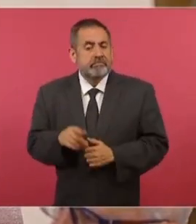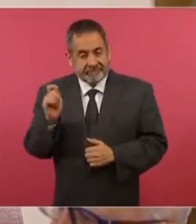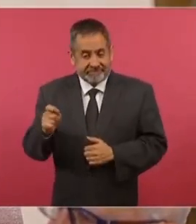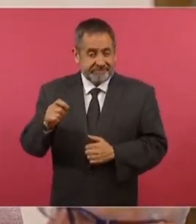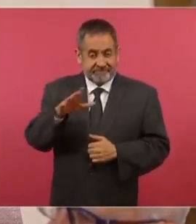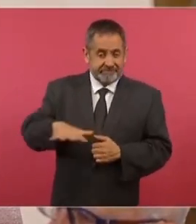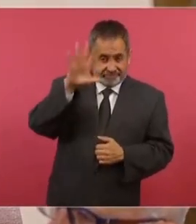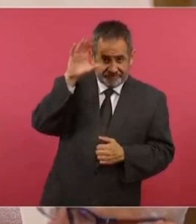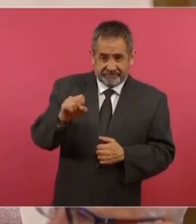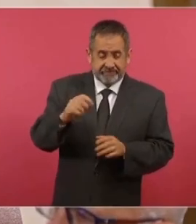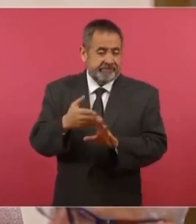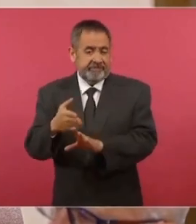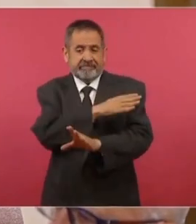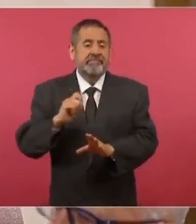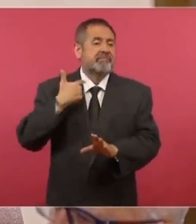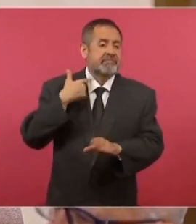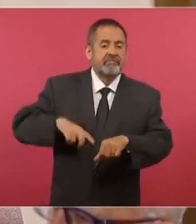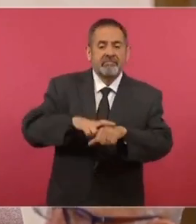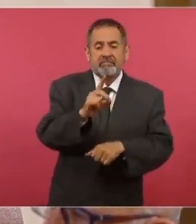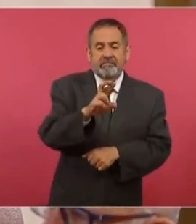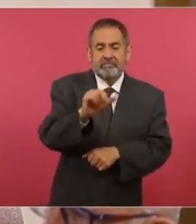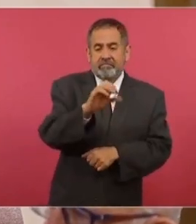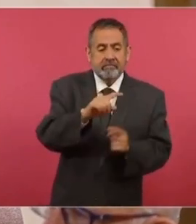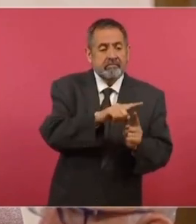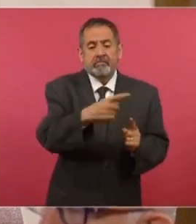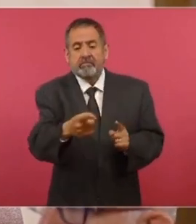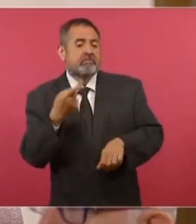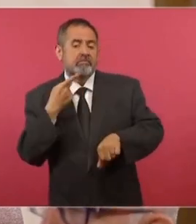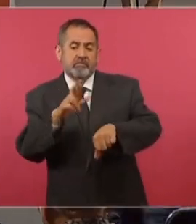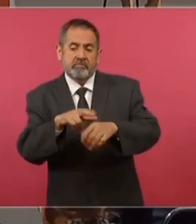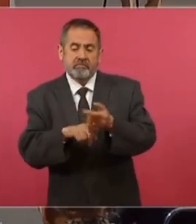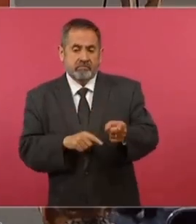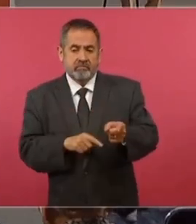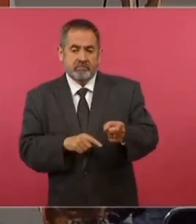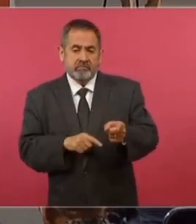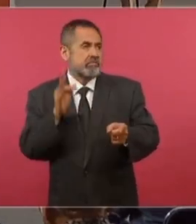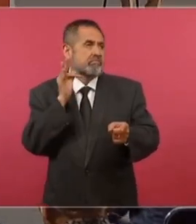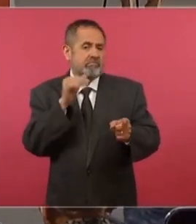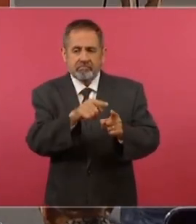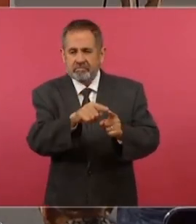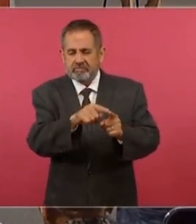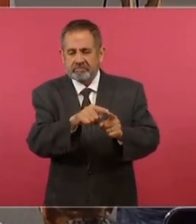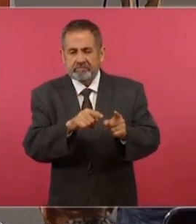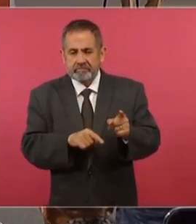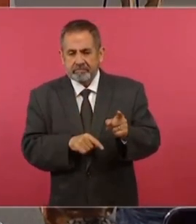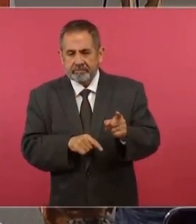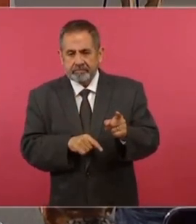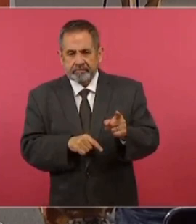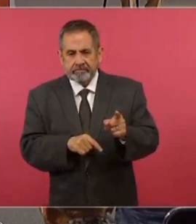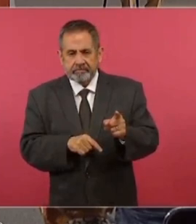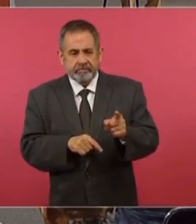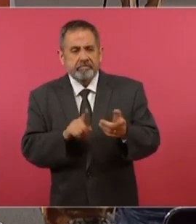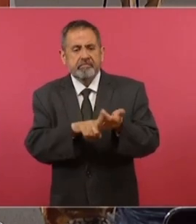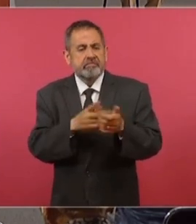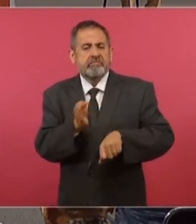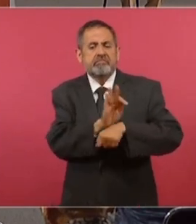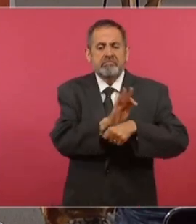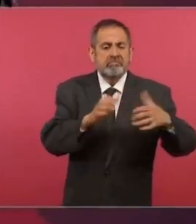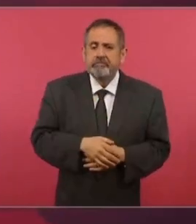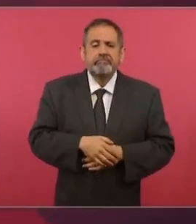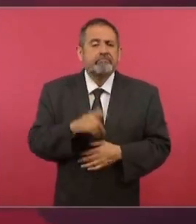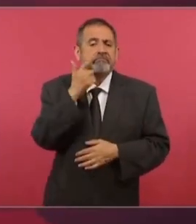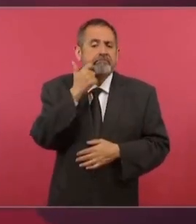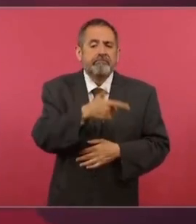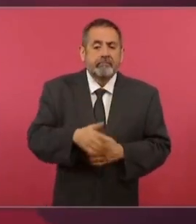herencia del exgobernador Graco, un procurador. El fiscal. Un fiscal que está protegido por el Poder Judicial